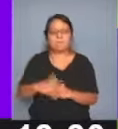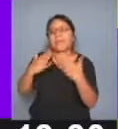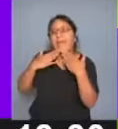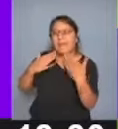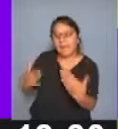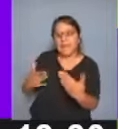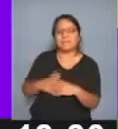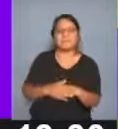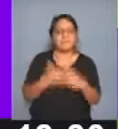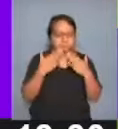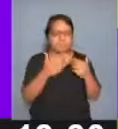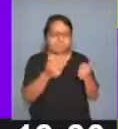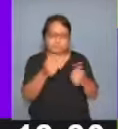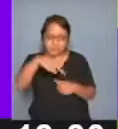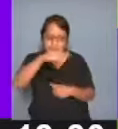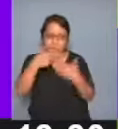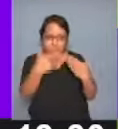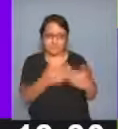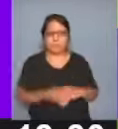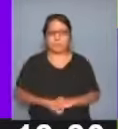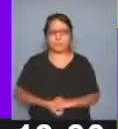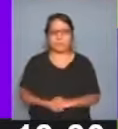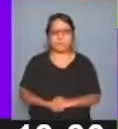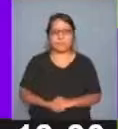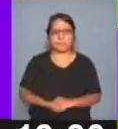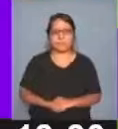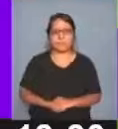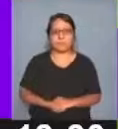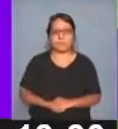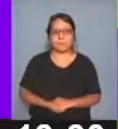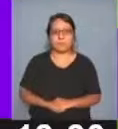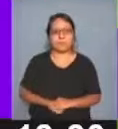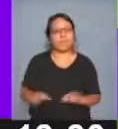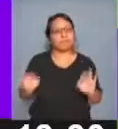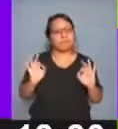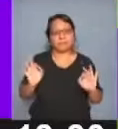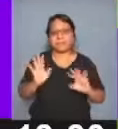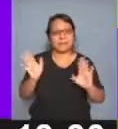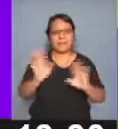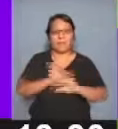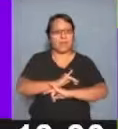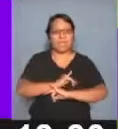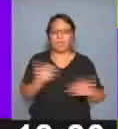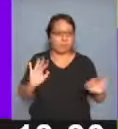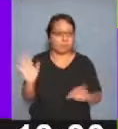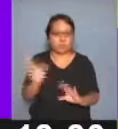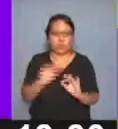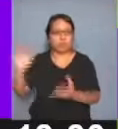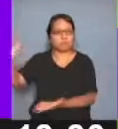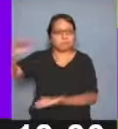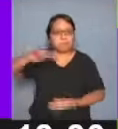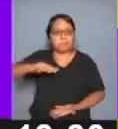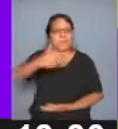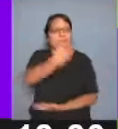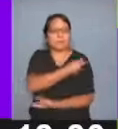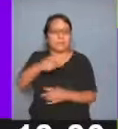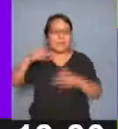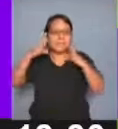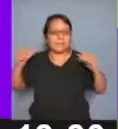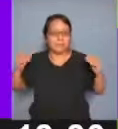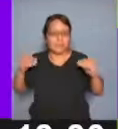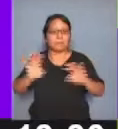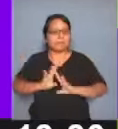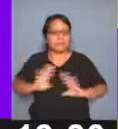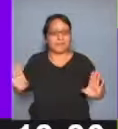Elizabeth. No, de nada, gracias a usted. Bueno, ahí estaba toda la información, llegaron las vacunas. Acá el CEPAM nos daba